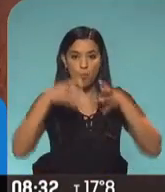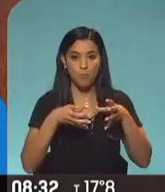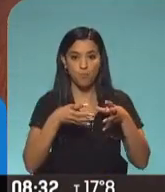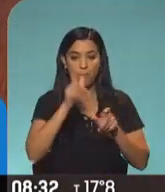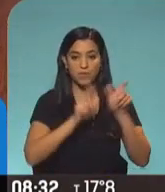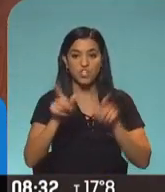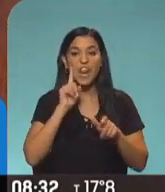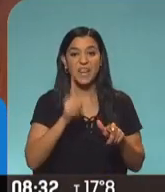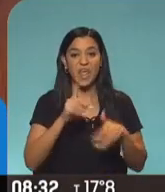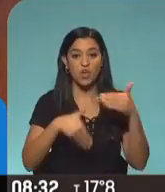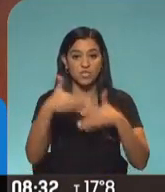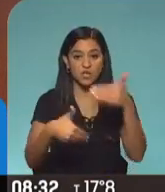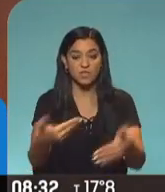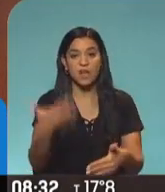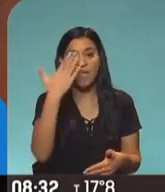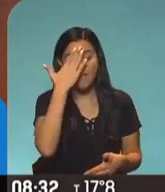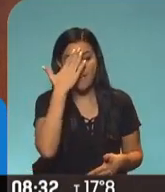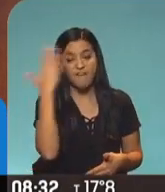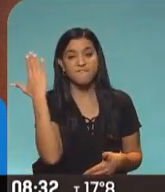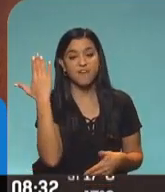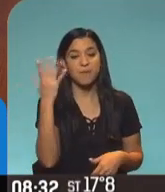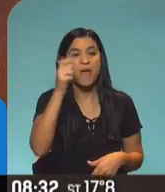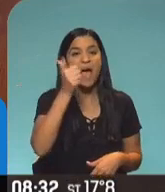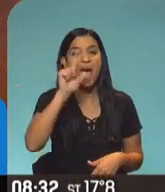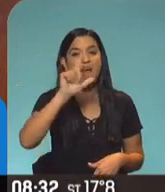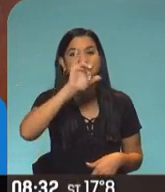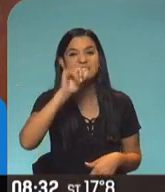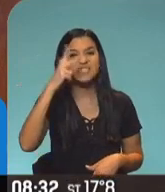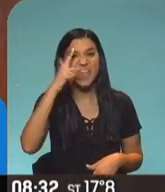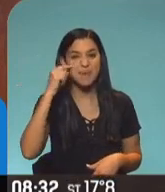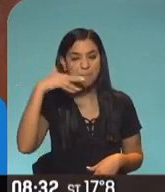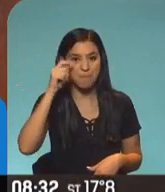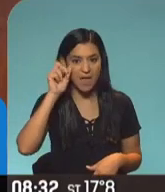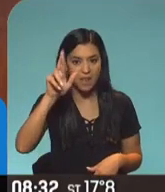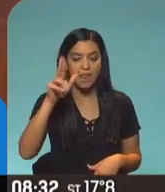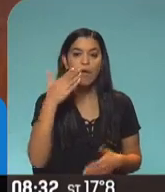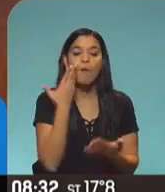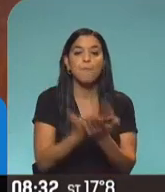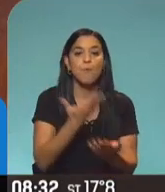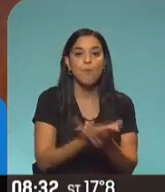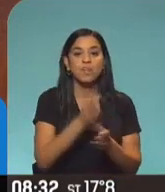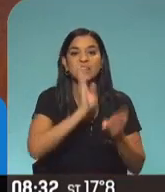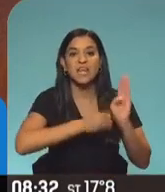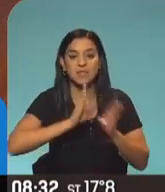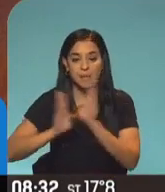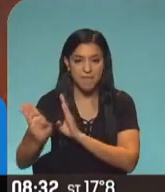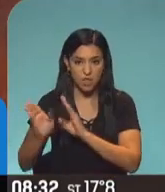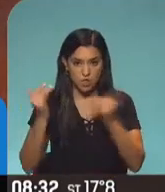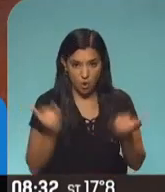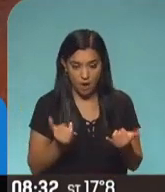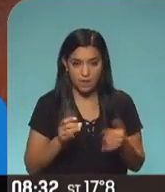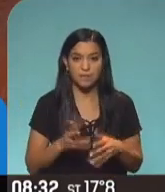con riesgo de desarrollar la enfermedad de Alzheimer, la demencia, y proponerles una opción de tratamiento multidominio. O